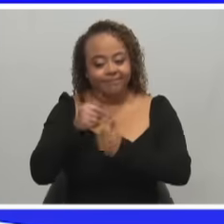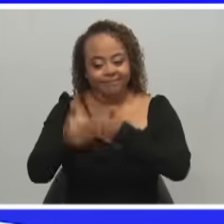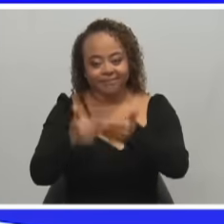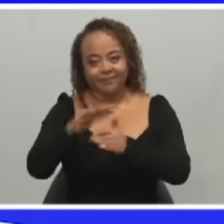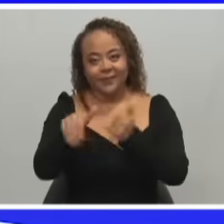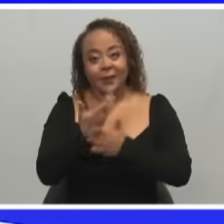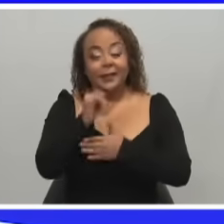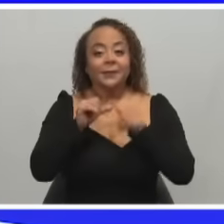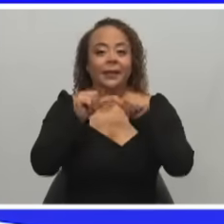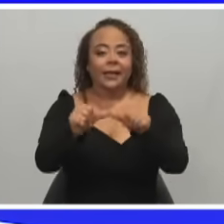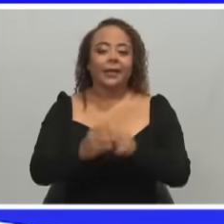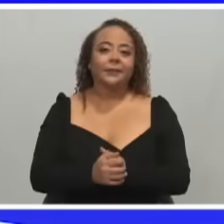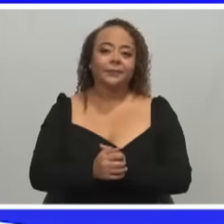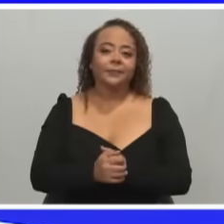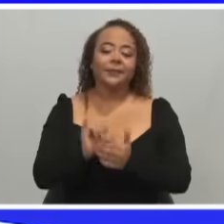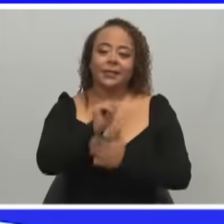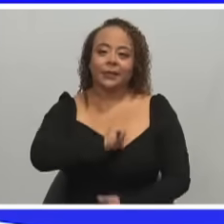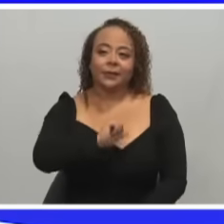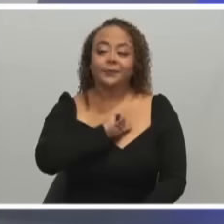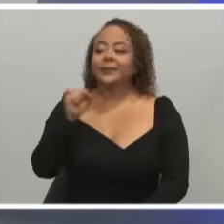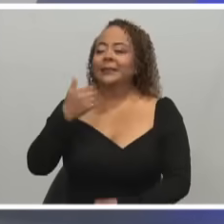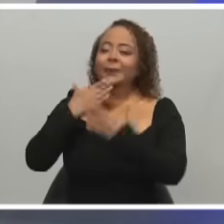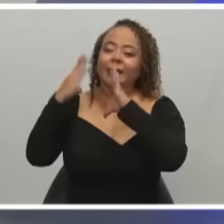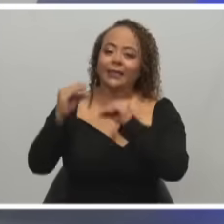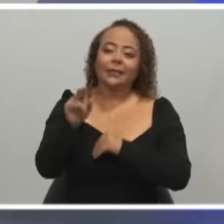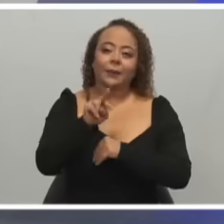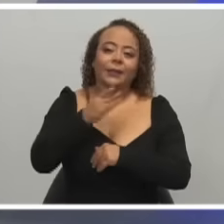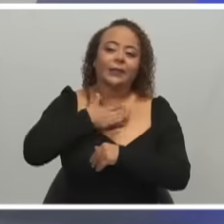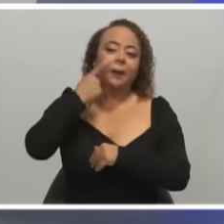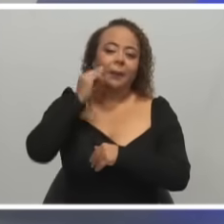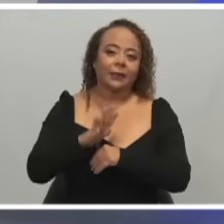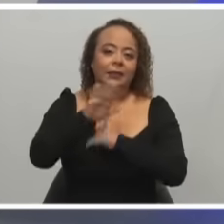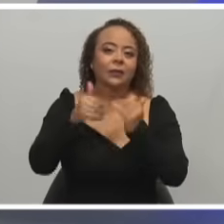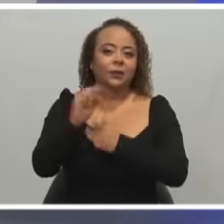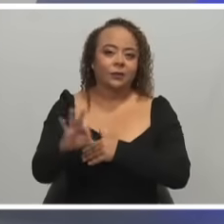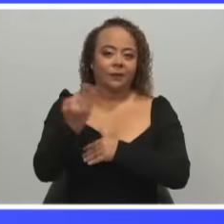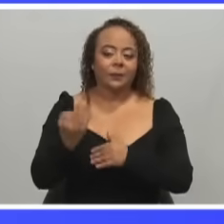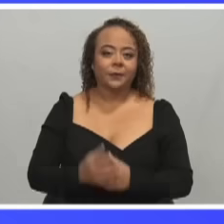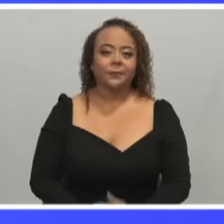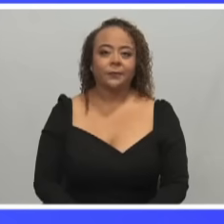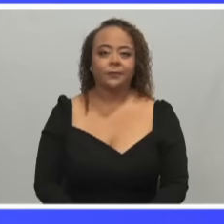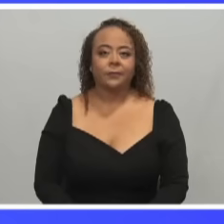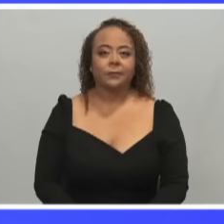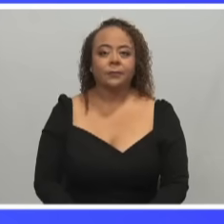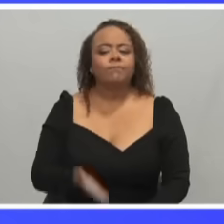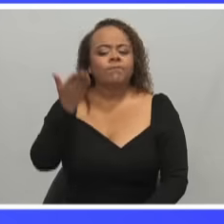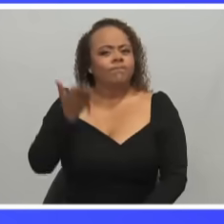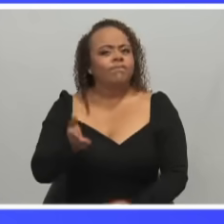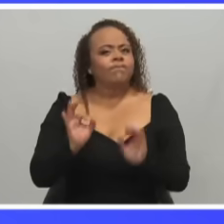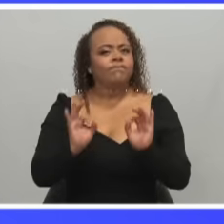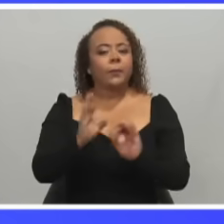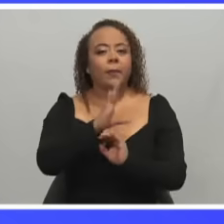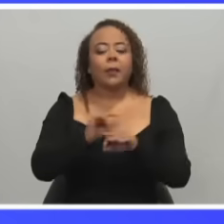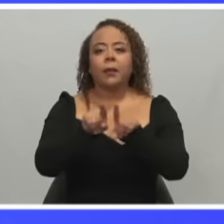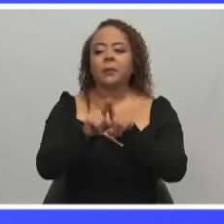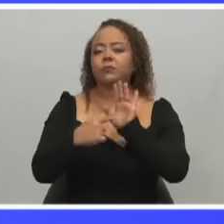si mantiene se mantiene esa actitud sí sí Buenas tardes compañeros Sí a mí me parece que de todas formas eh es educado y por lo menos